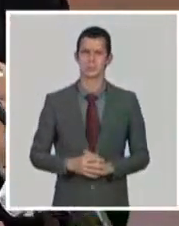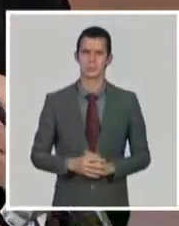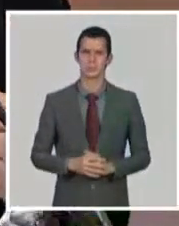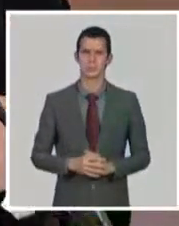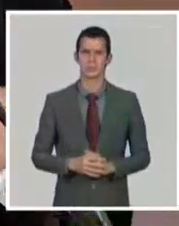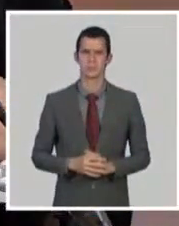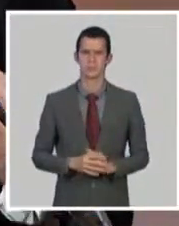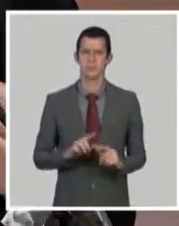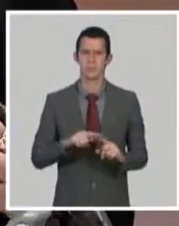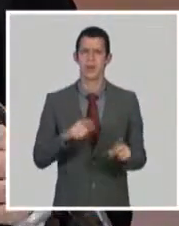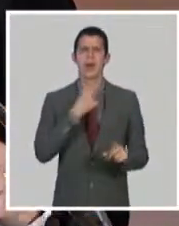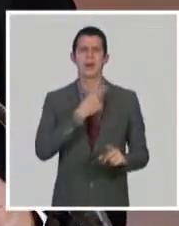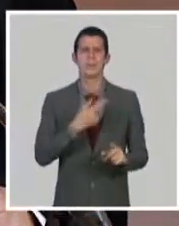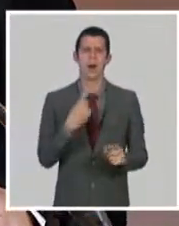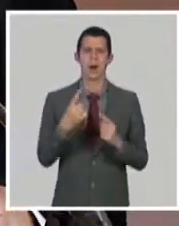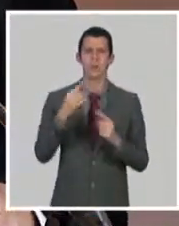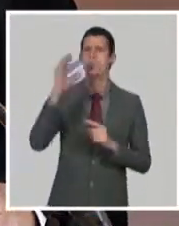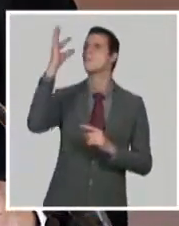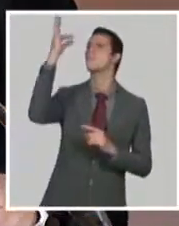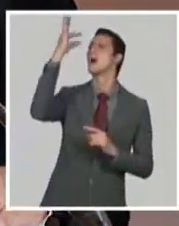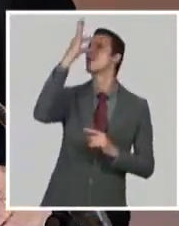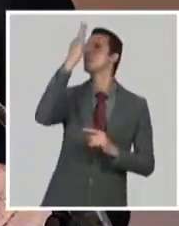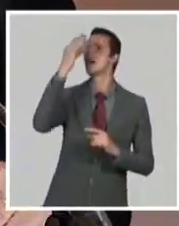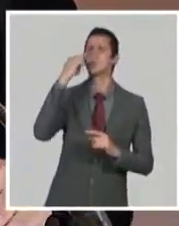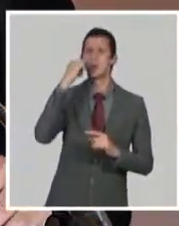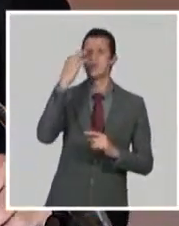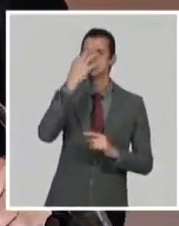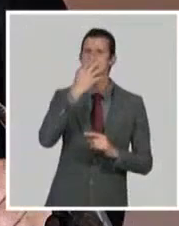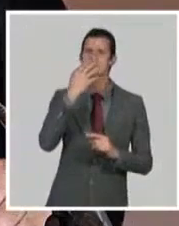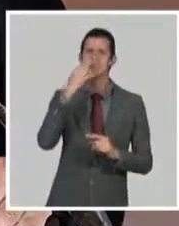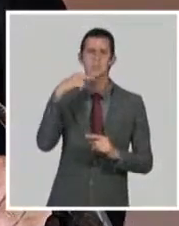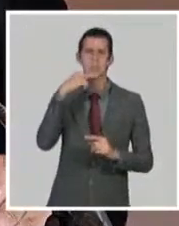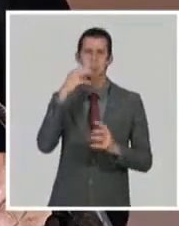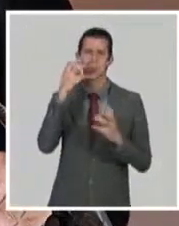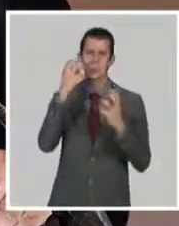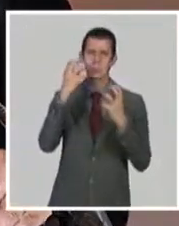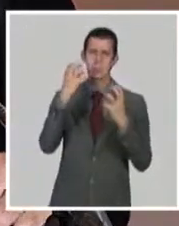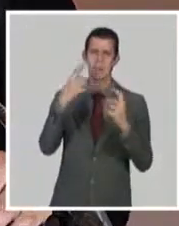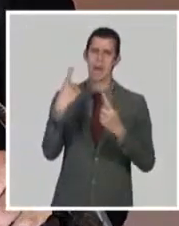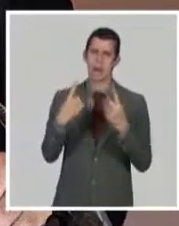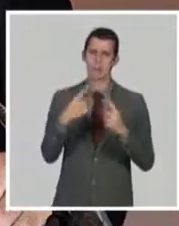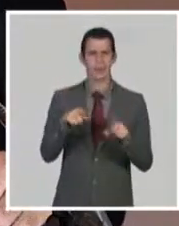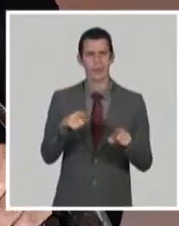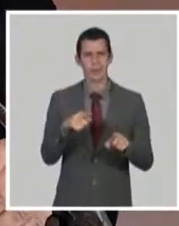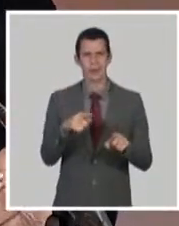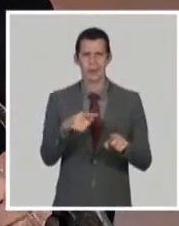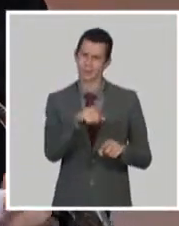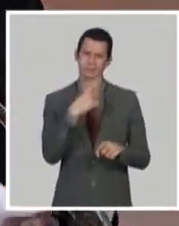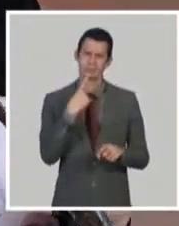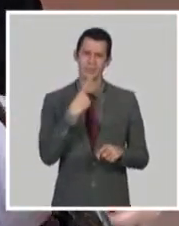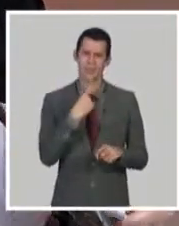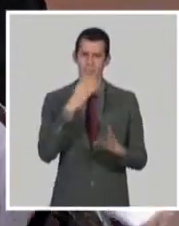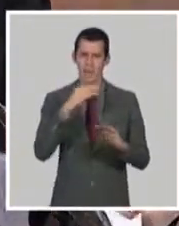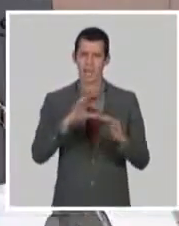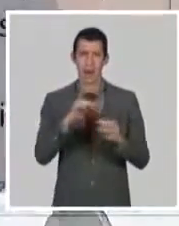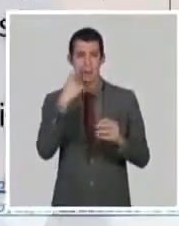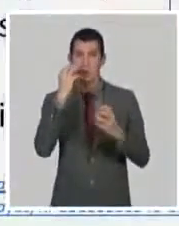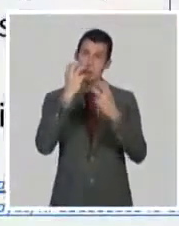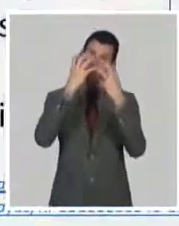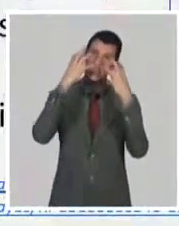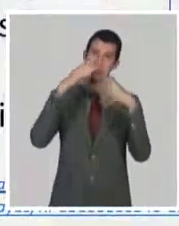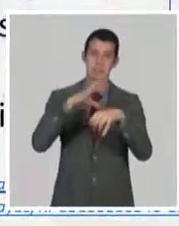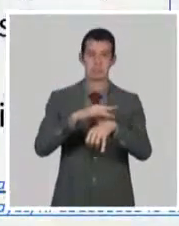Se enrojece el área. Exactamente, y se resuelven espontáneamente. Y entonces nos encontramos en una intensa